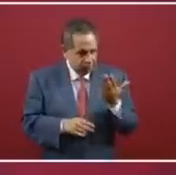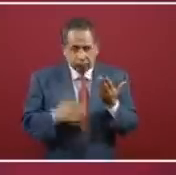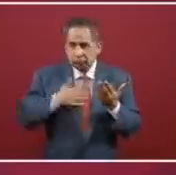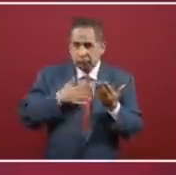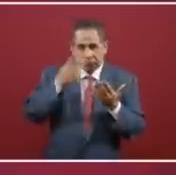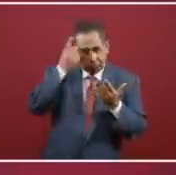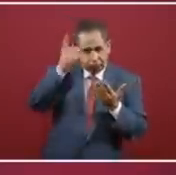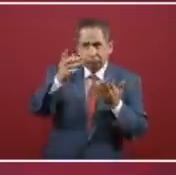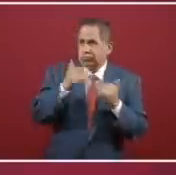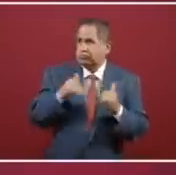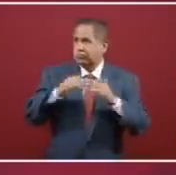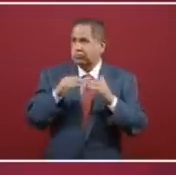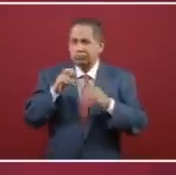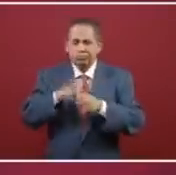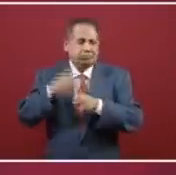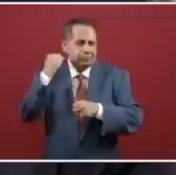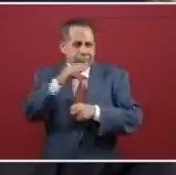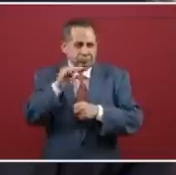yo tengo esa residencia